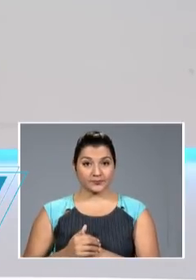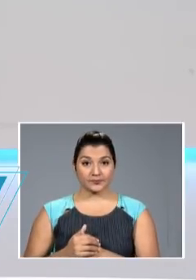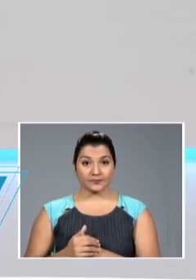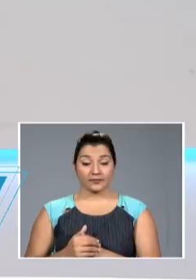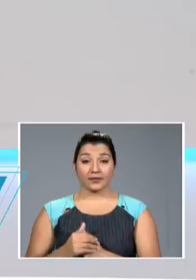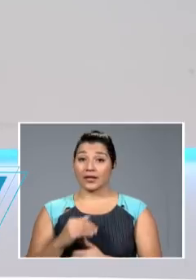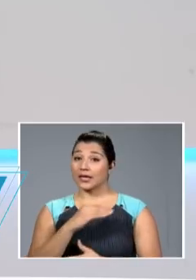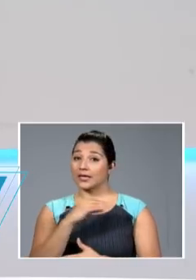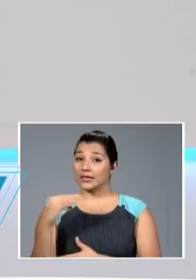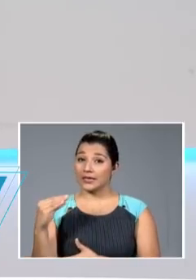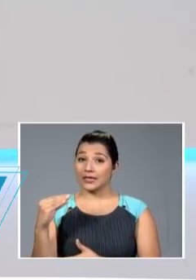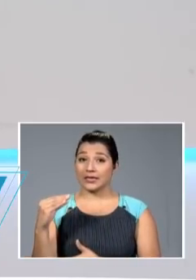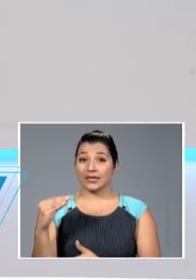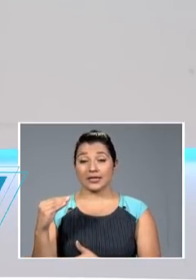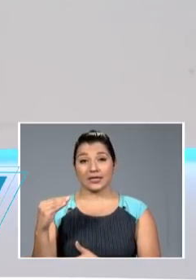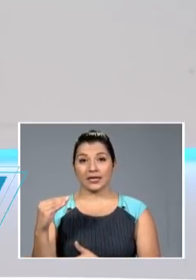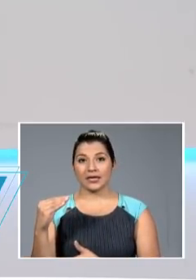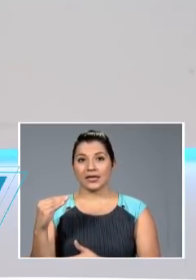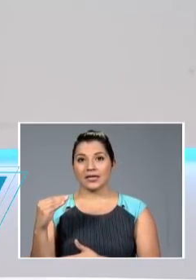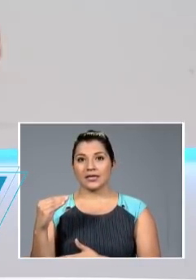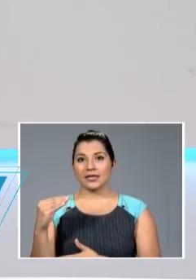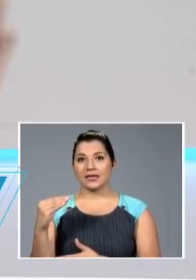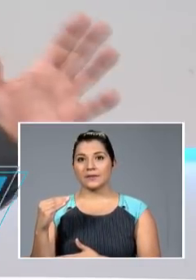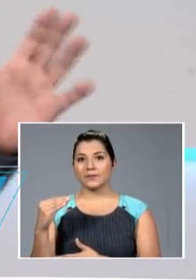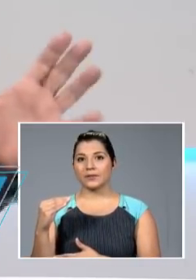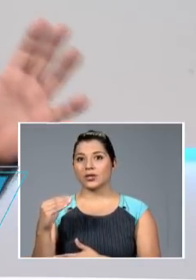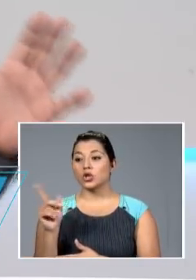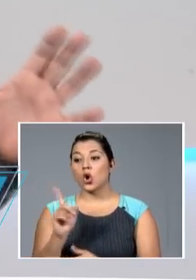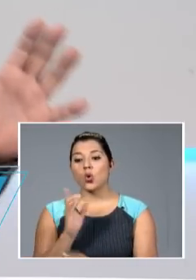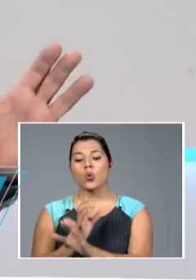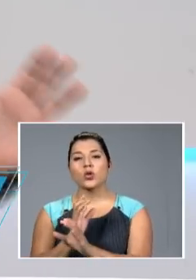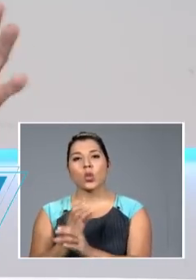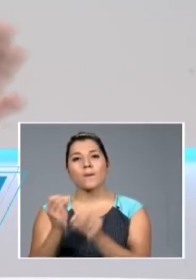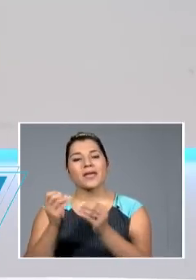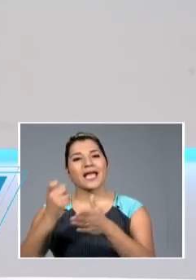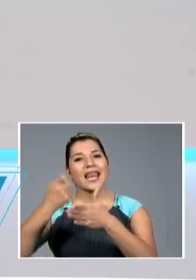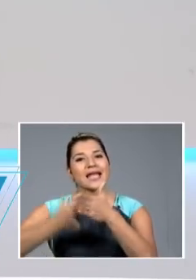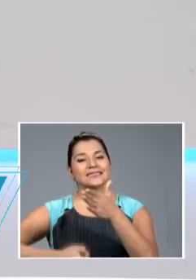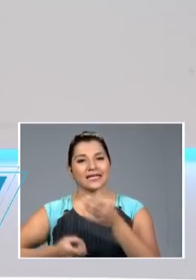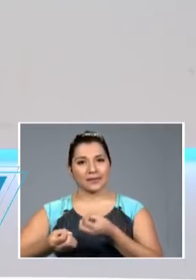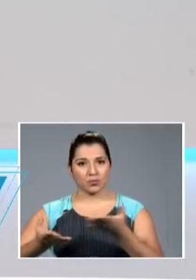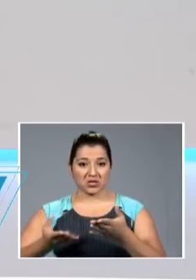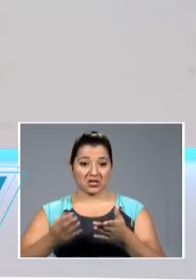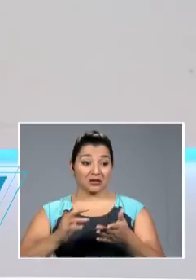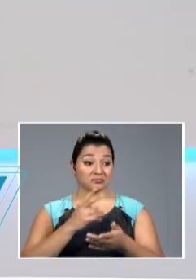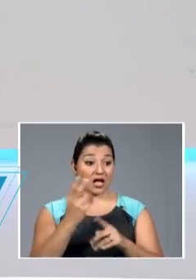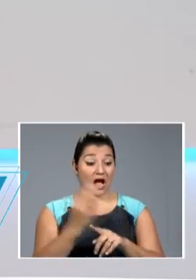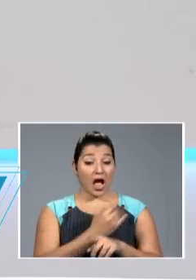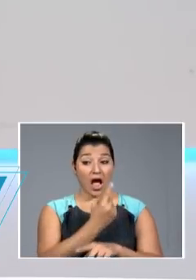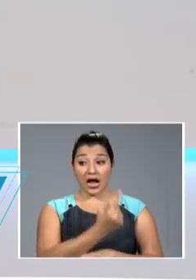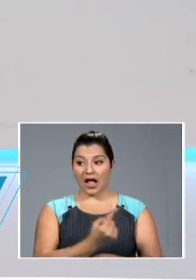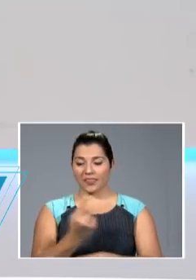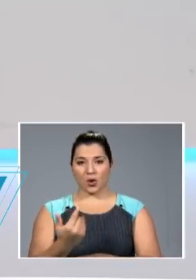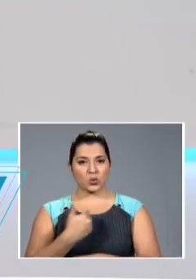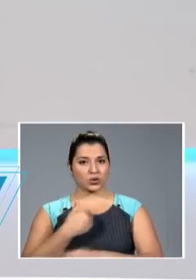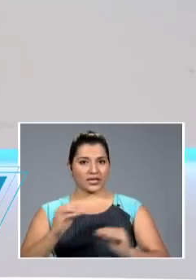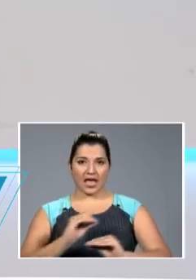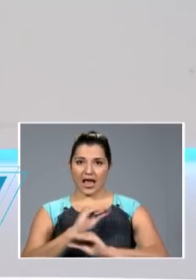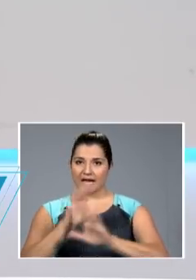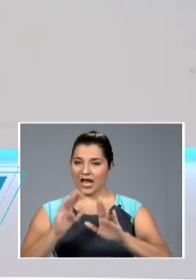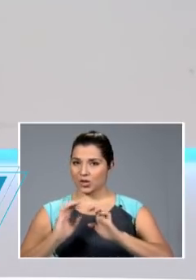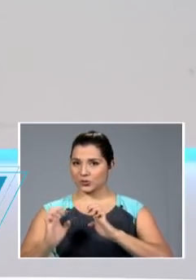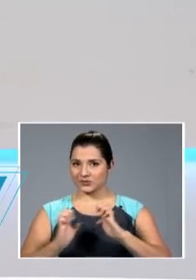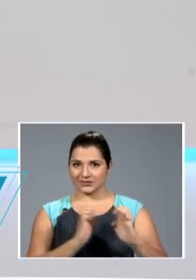el costo de no haber cuidado bien la hacienda pública. Es decir, cada uno llevaba muy claro su estrategia, ¿verdad? Y de alguna manera